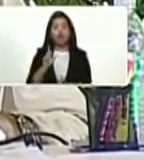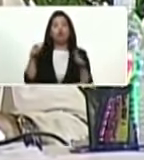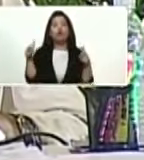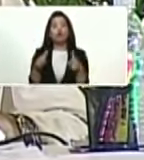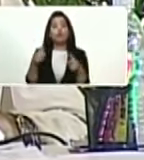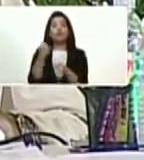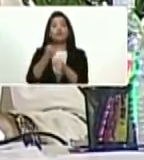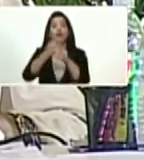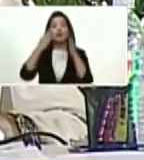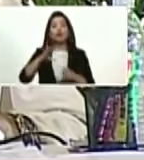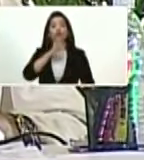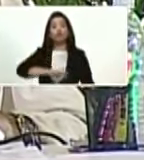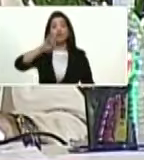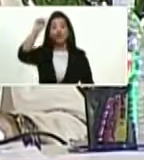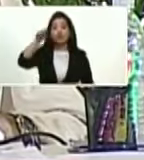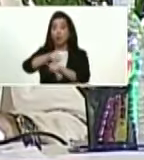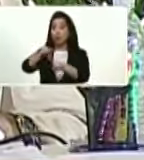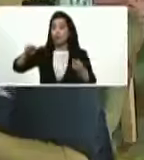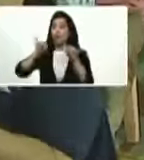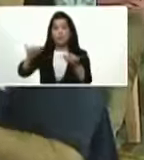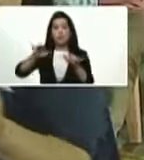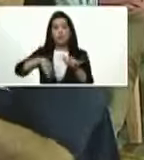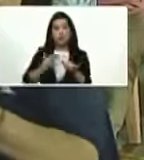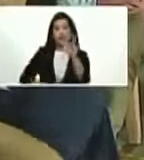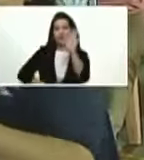para regularizar la economía.